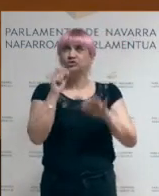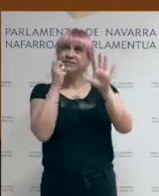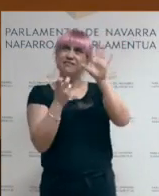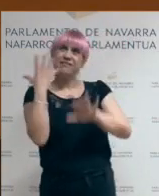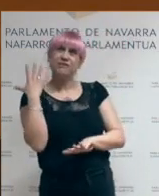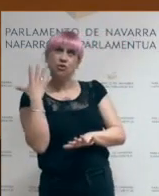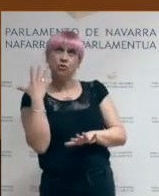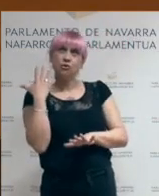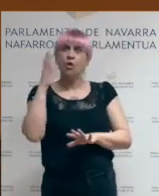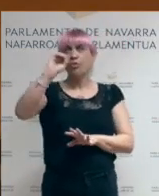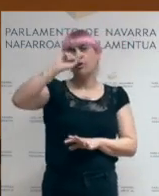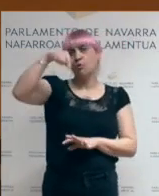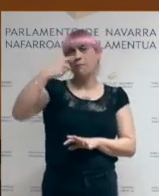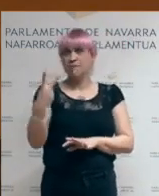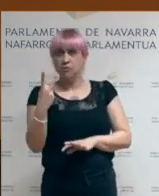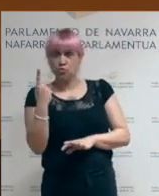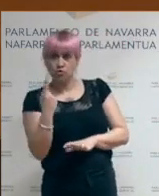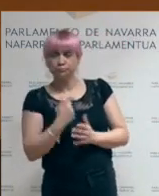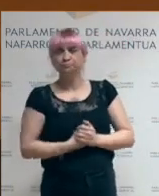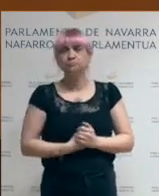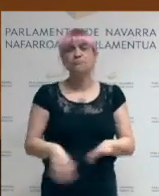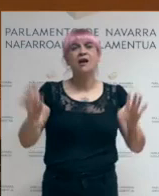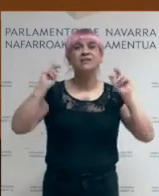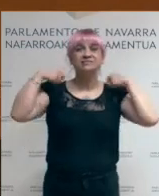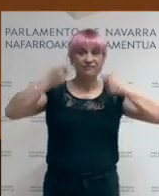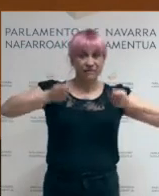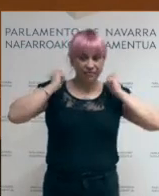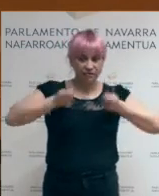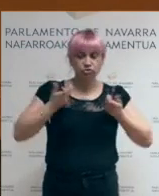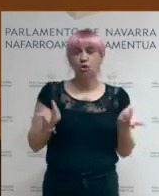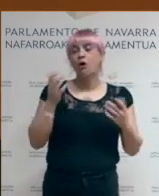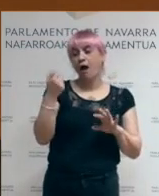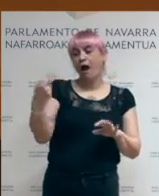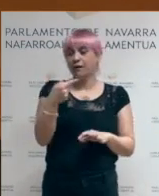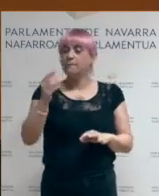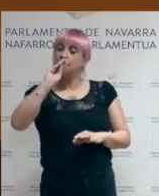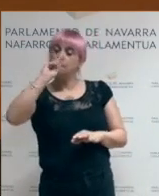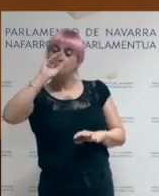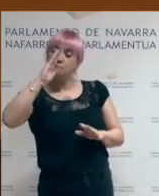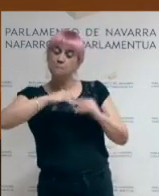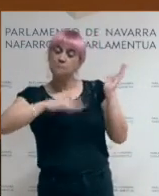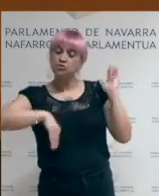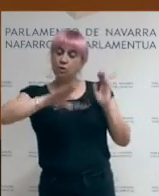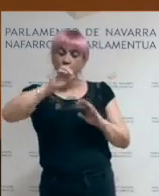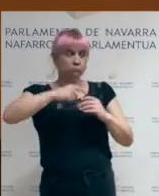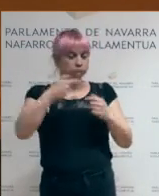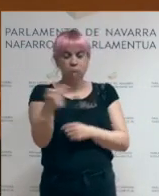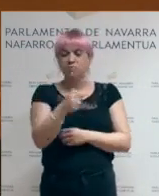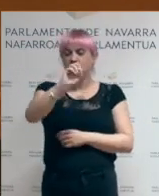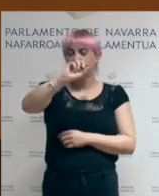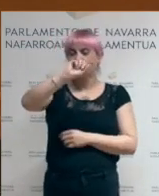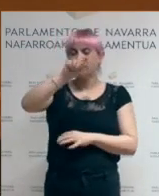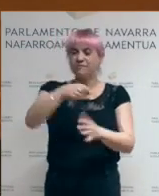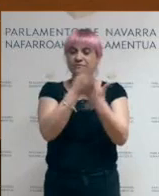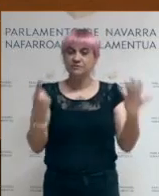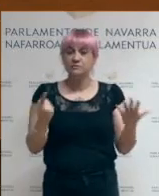D 0,21, el cercano San Francisco AG menos 0,63, modelo D más 1,017.